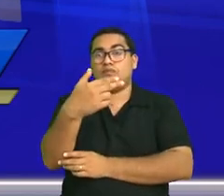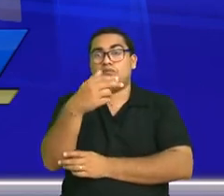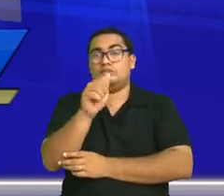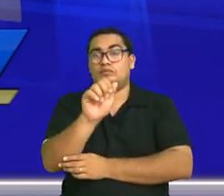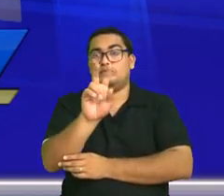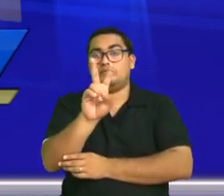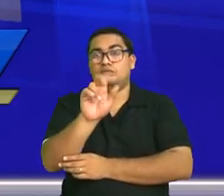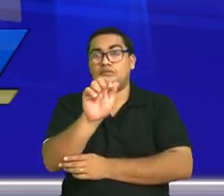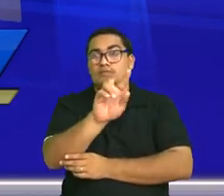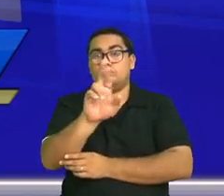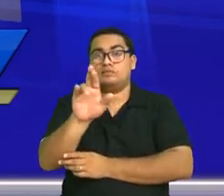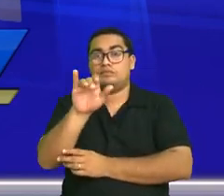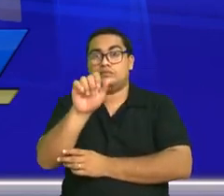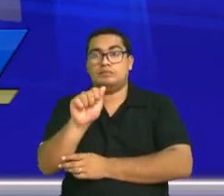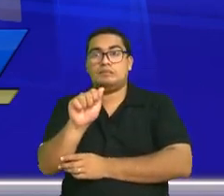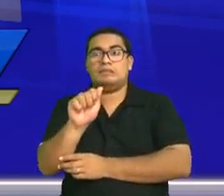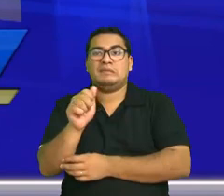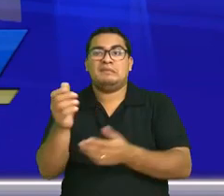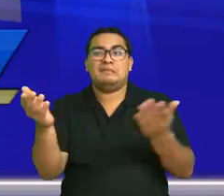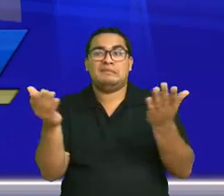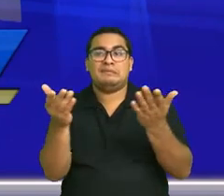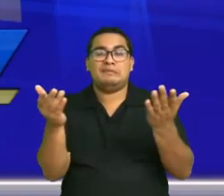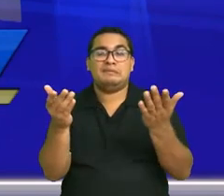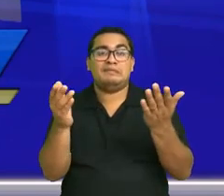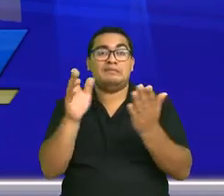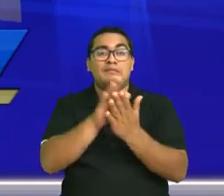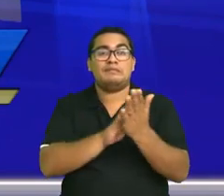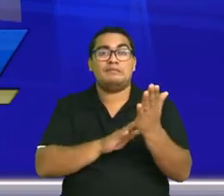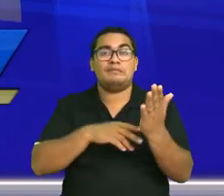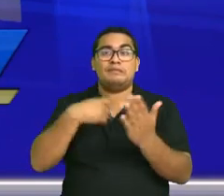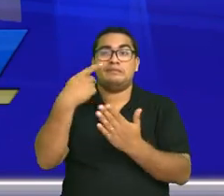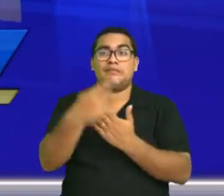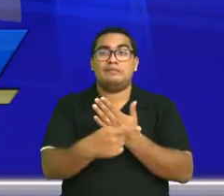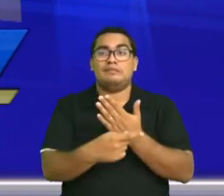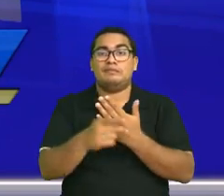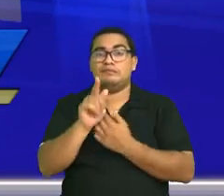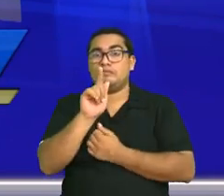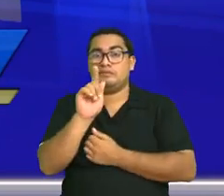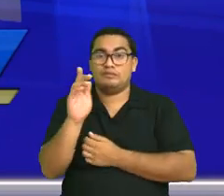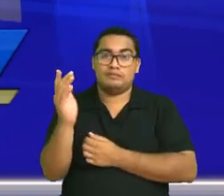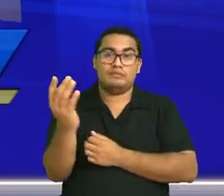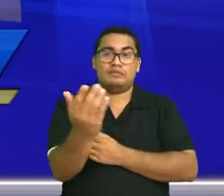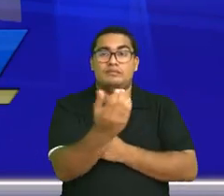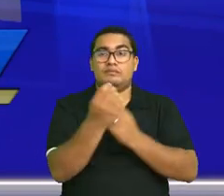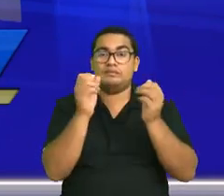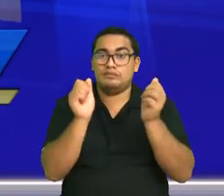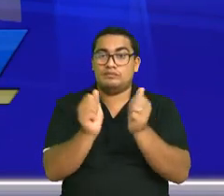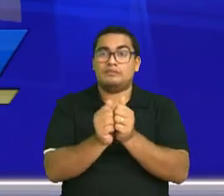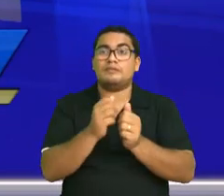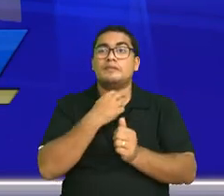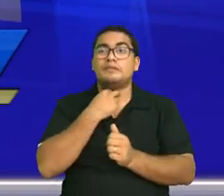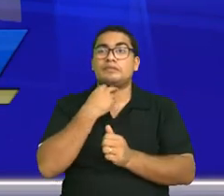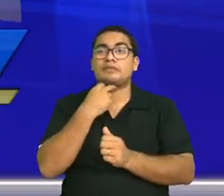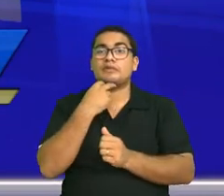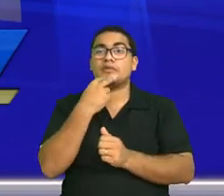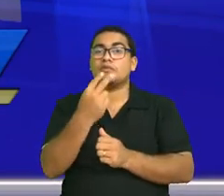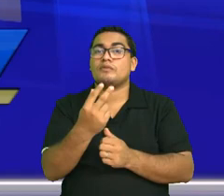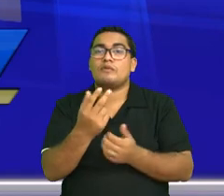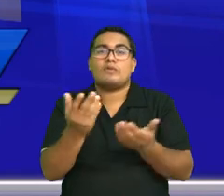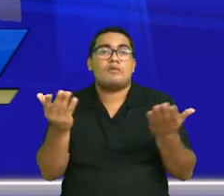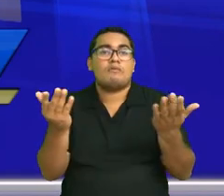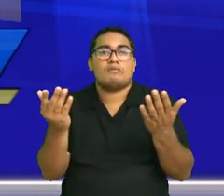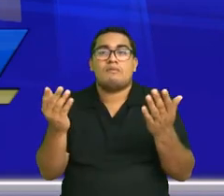sí, claro, la diputada, adelante, alrededor del programa emblemático de Todos con Vos, porque es que a mí me parece que lo extraordinario de este, sí,